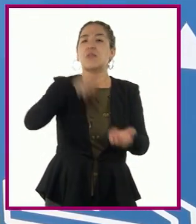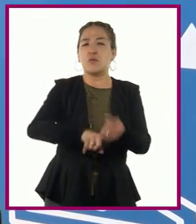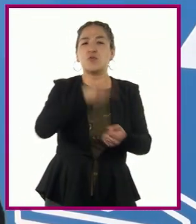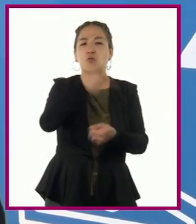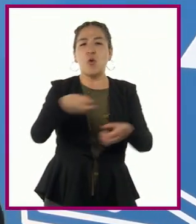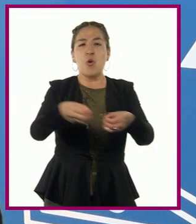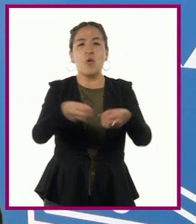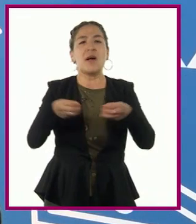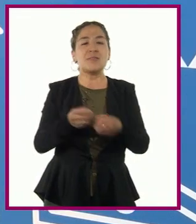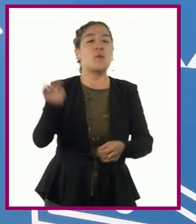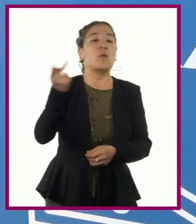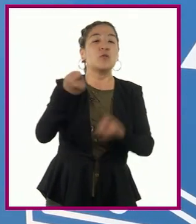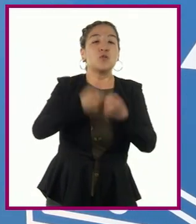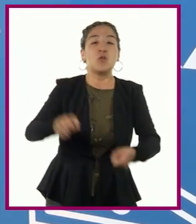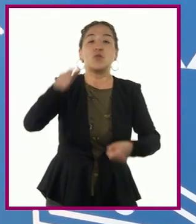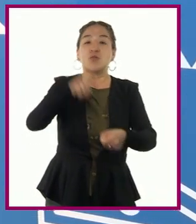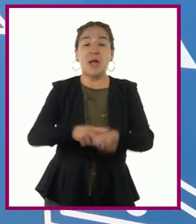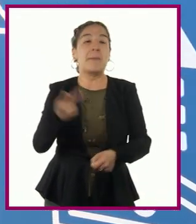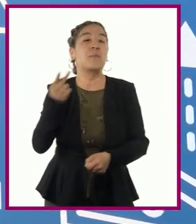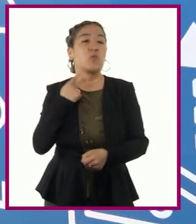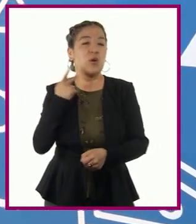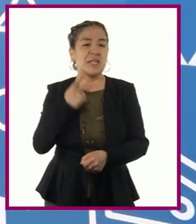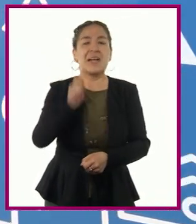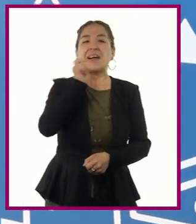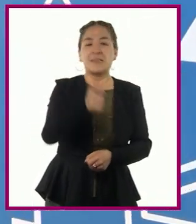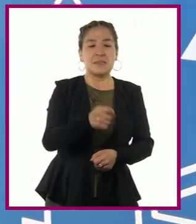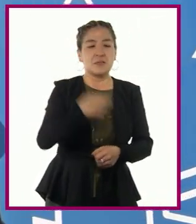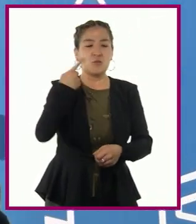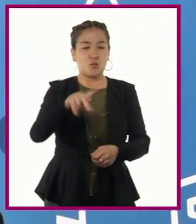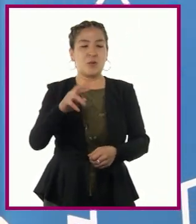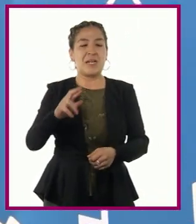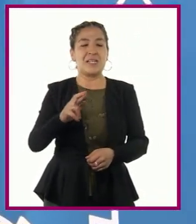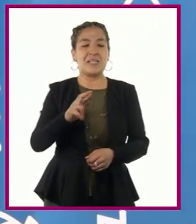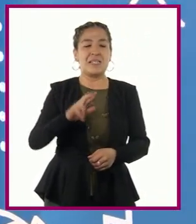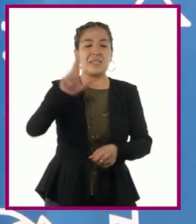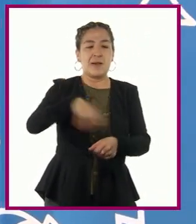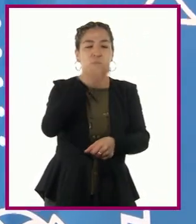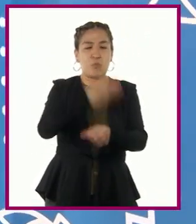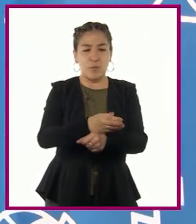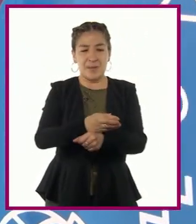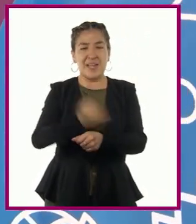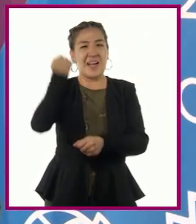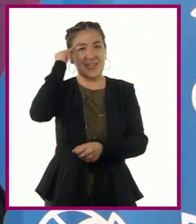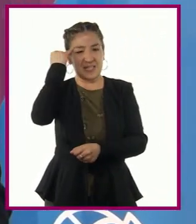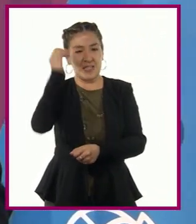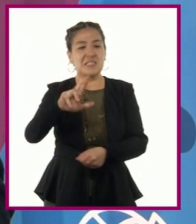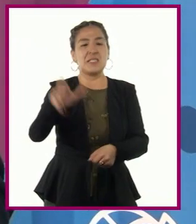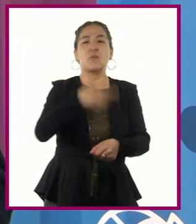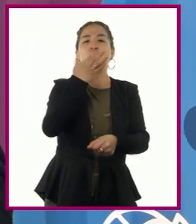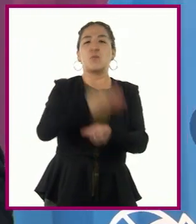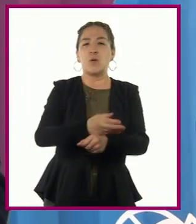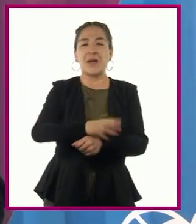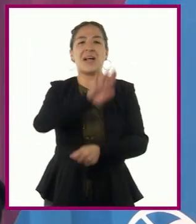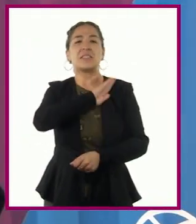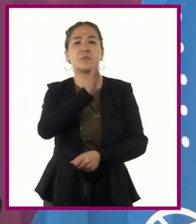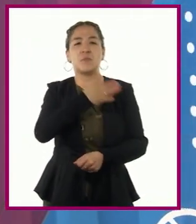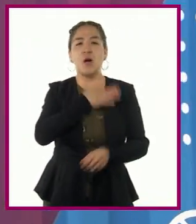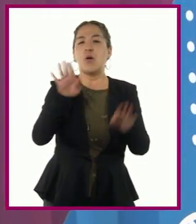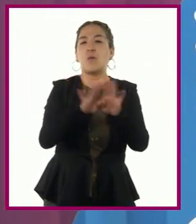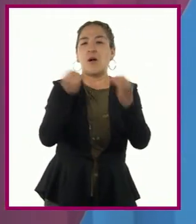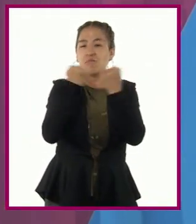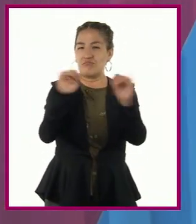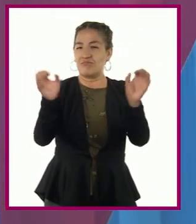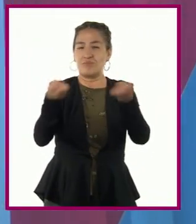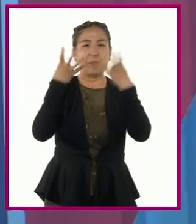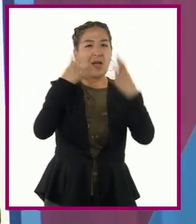organización sociopolítica conformada por la República de Indios y la República de Españoles, autónomas e independientes